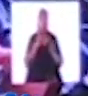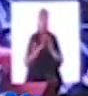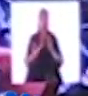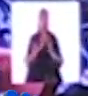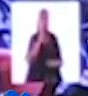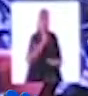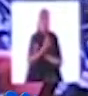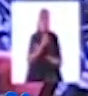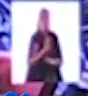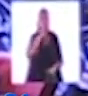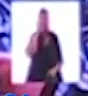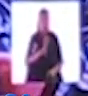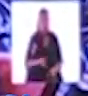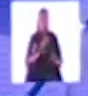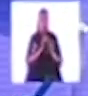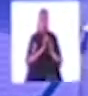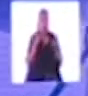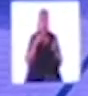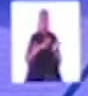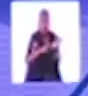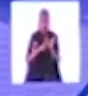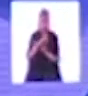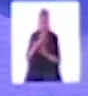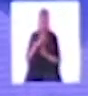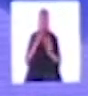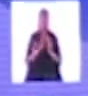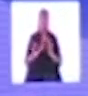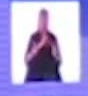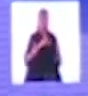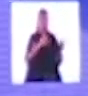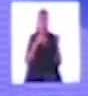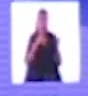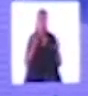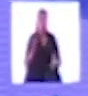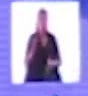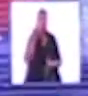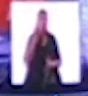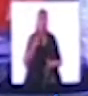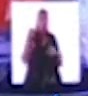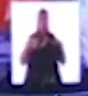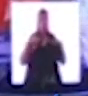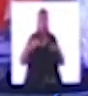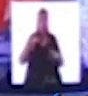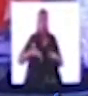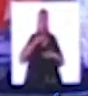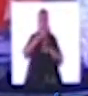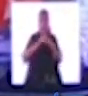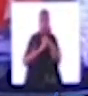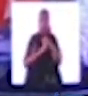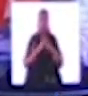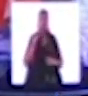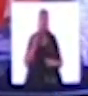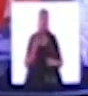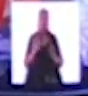refleja la magnitud del tráfico masivo en el país y demuestra el empeño